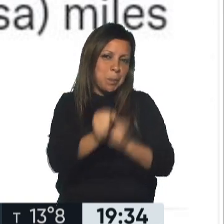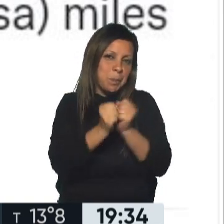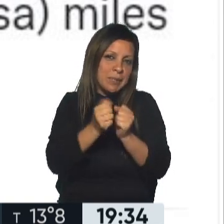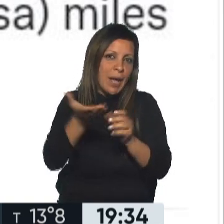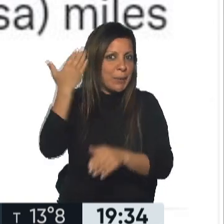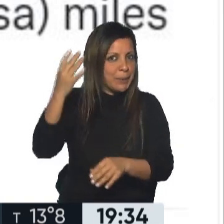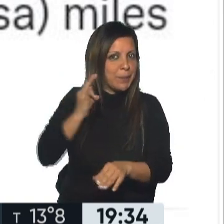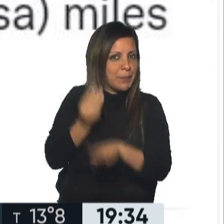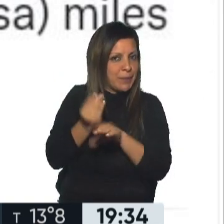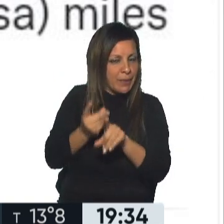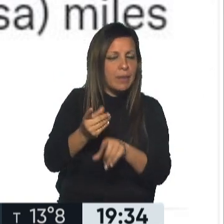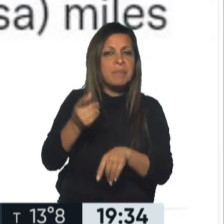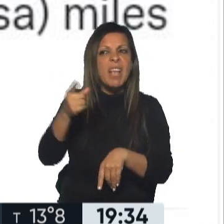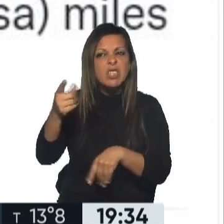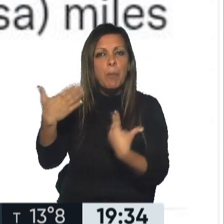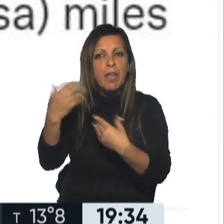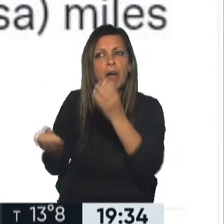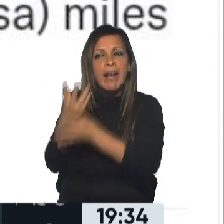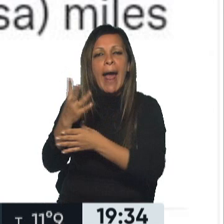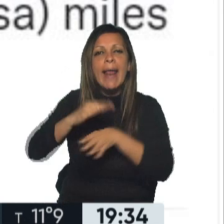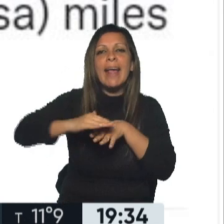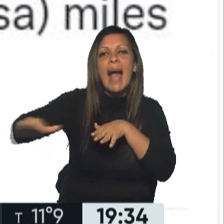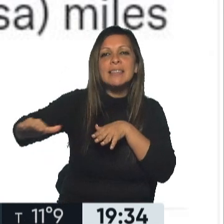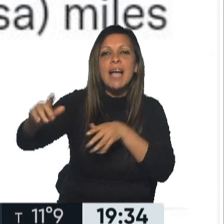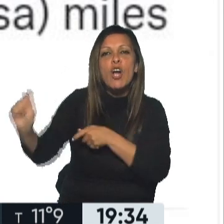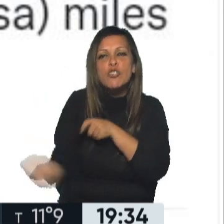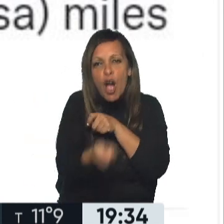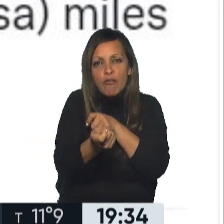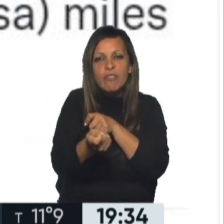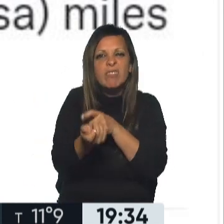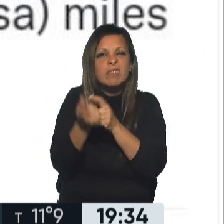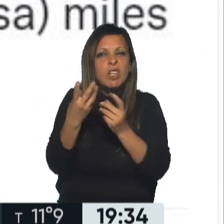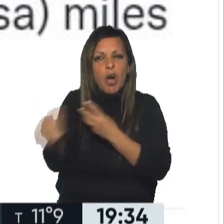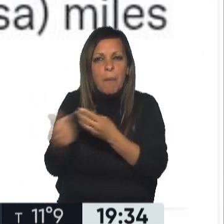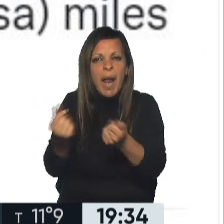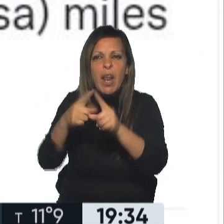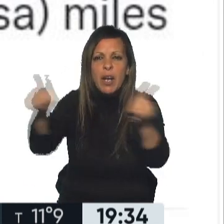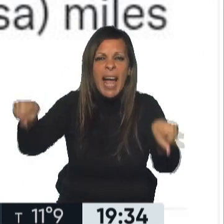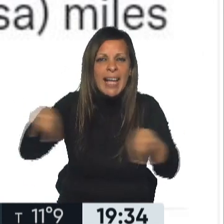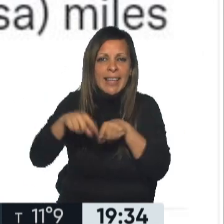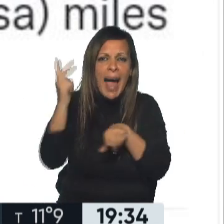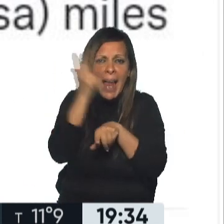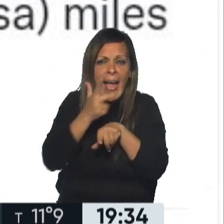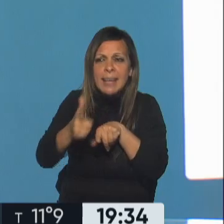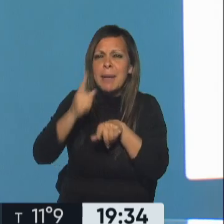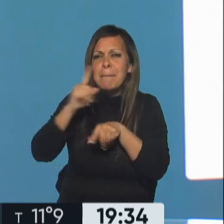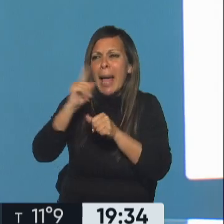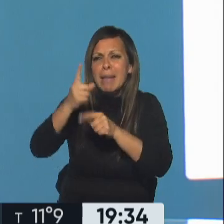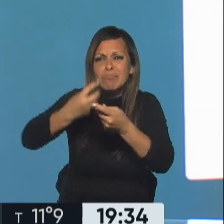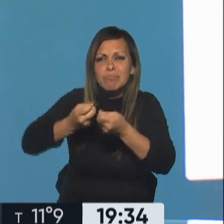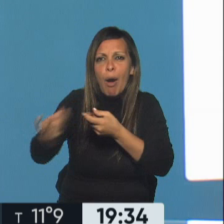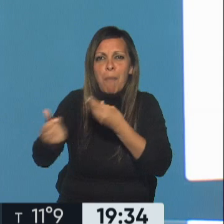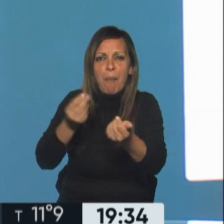hasta una cancha de golf y habrían comprado a título personal, no para la empresa, miles de hectáreas de campo. Como diciendo, bueno, en época